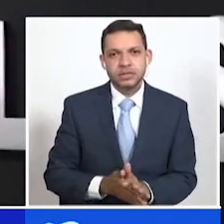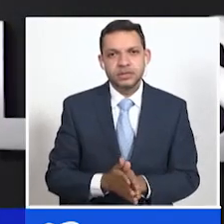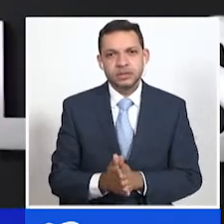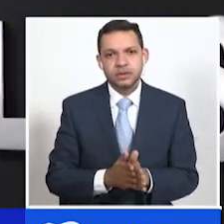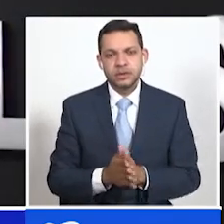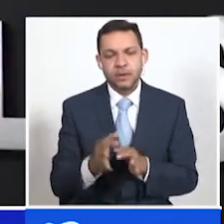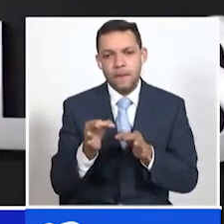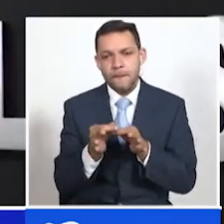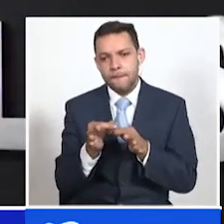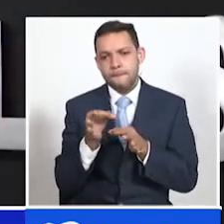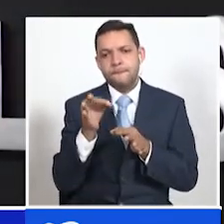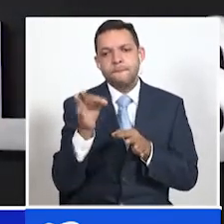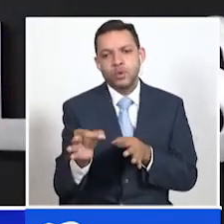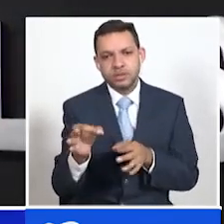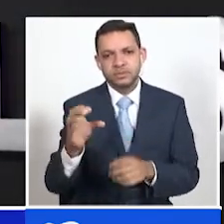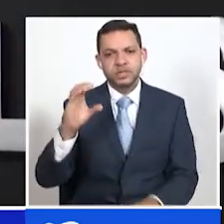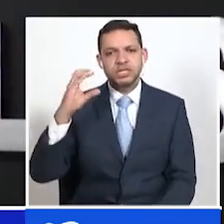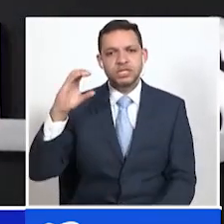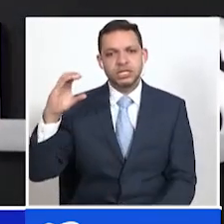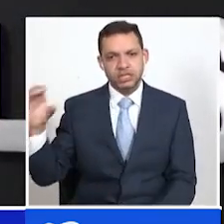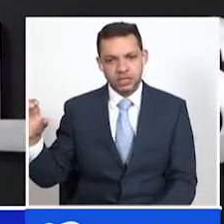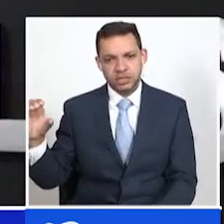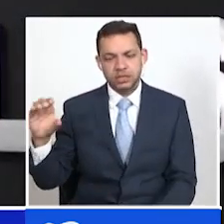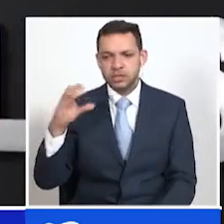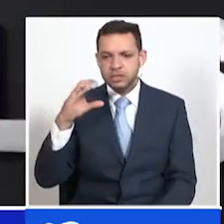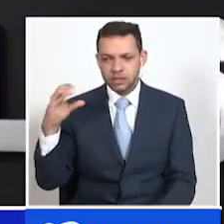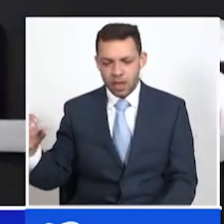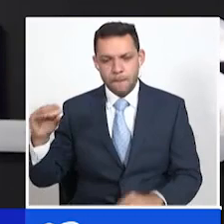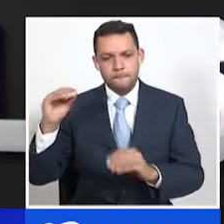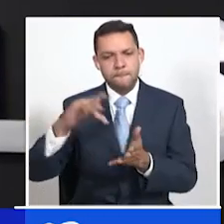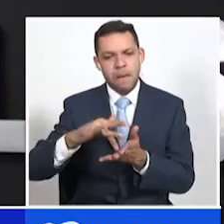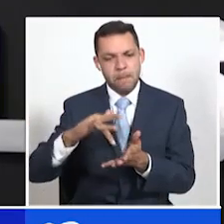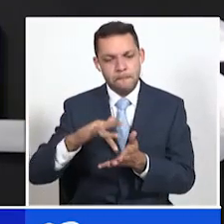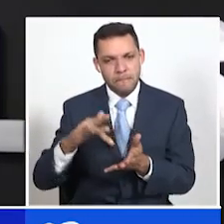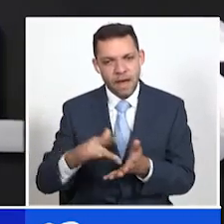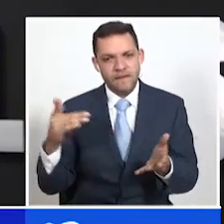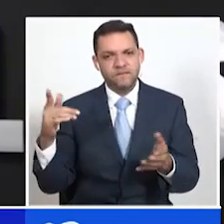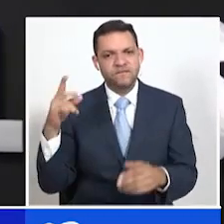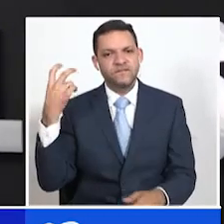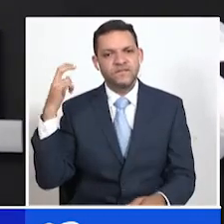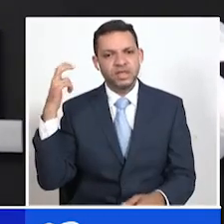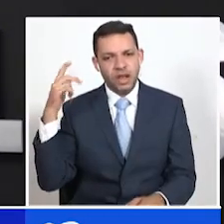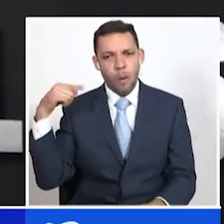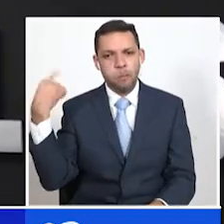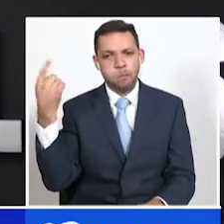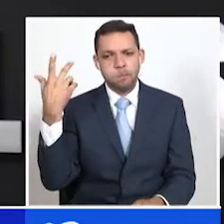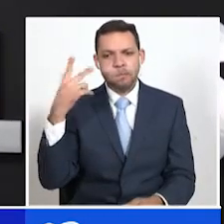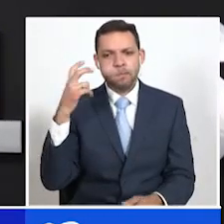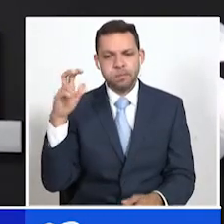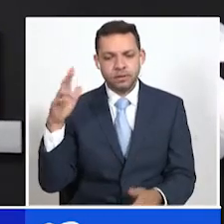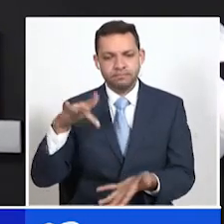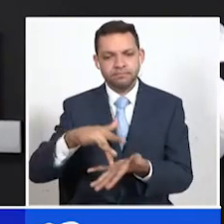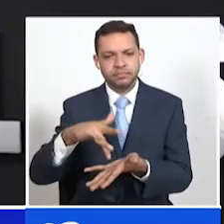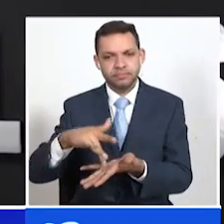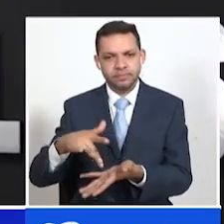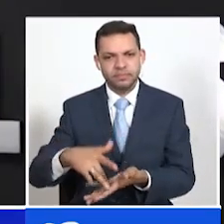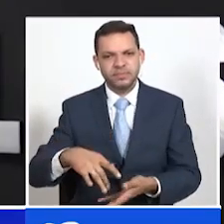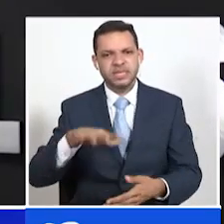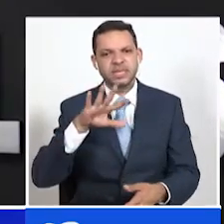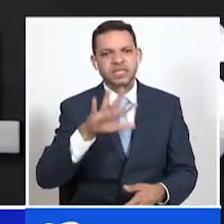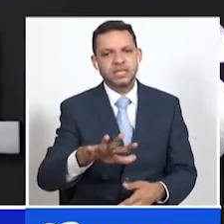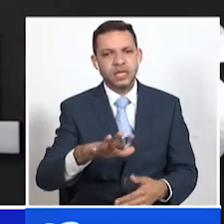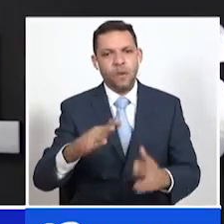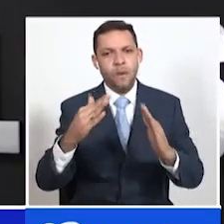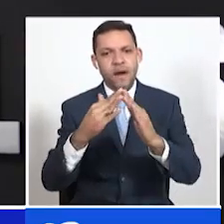En el municipio de Chinchiná, la Policía Nacional, junto con la Fiscalía General de la Nación, logran materializar